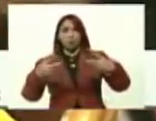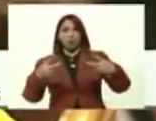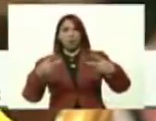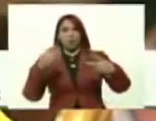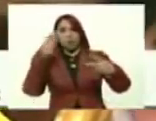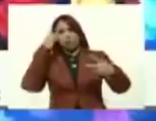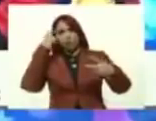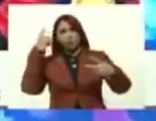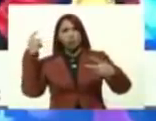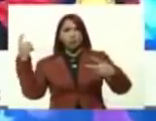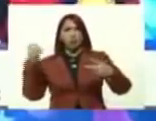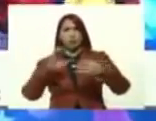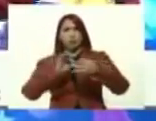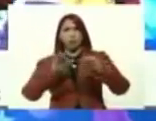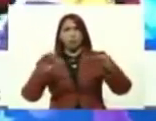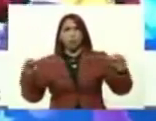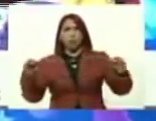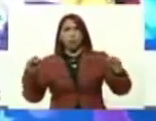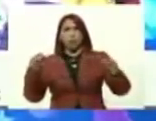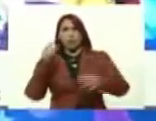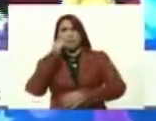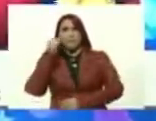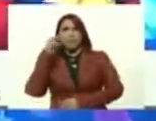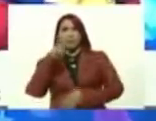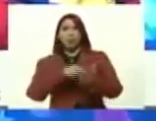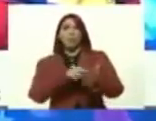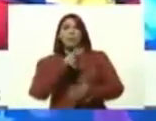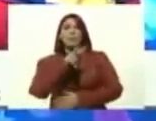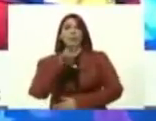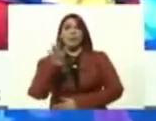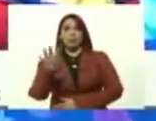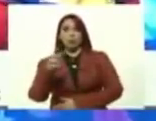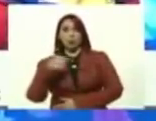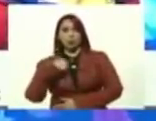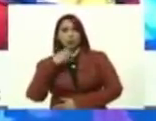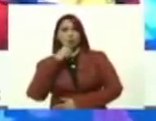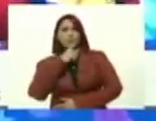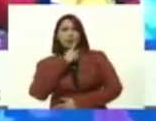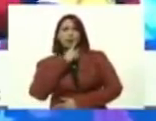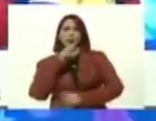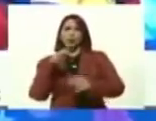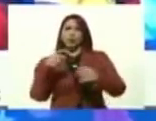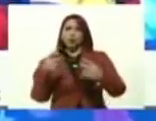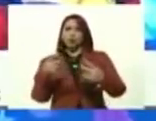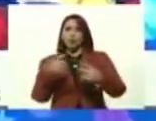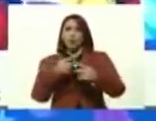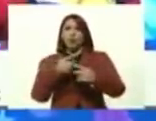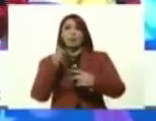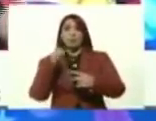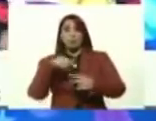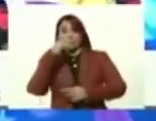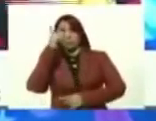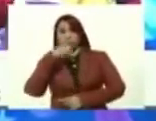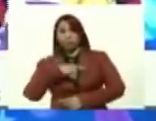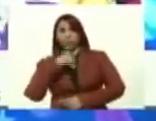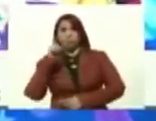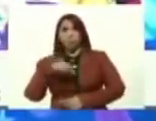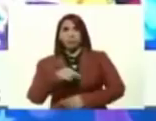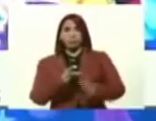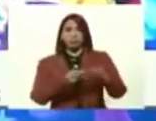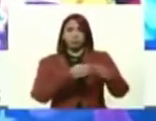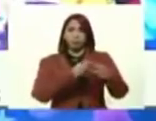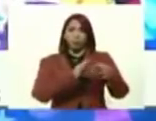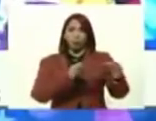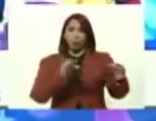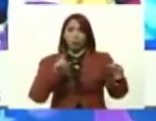Sueño Olímpico París 2024, lo llamo yo. Y paralímpico, olímpico y